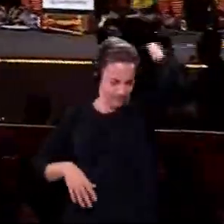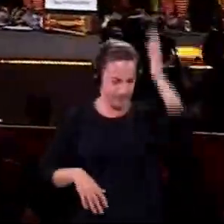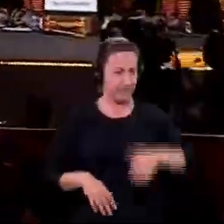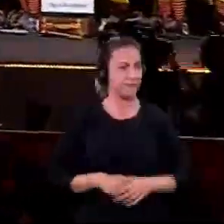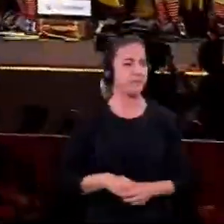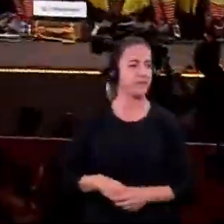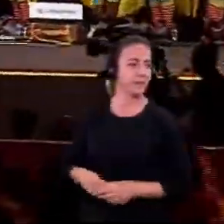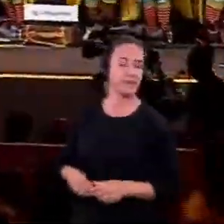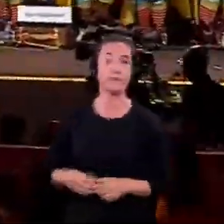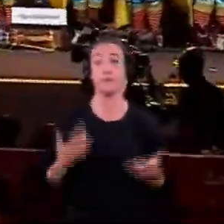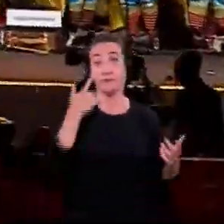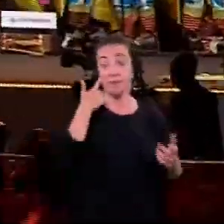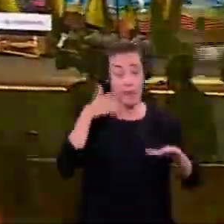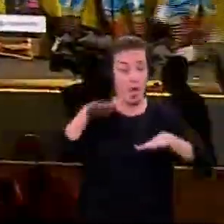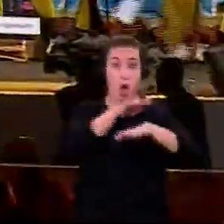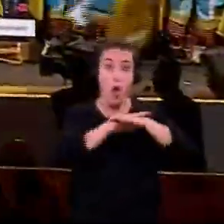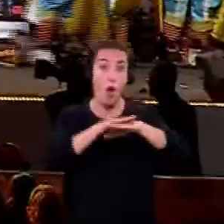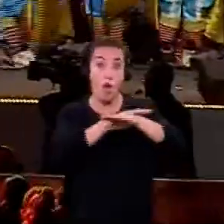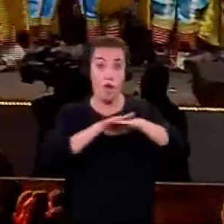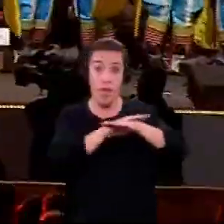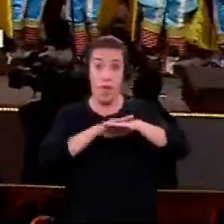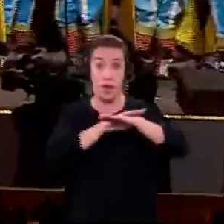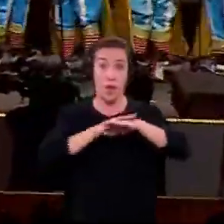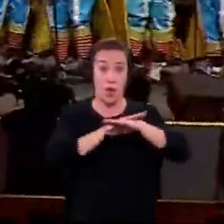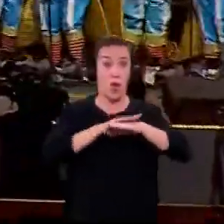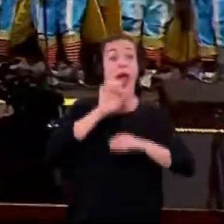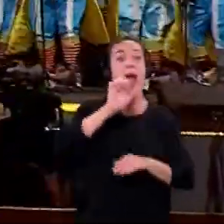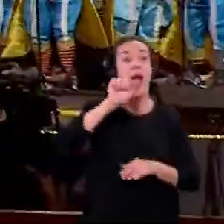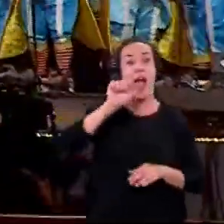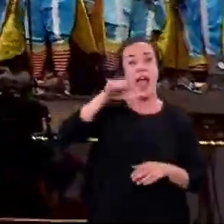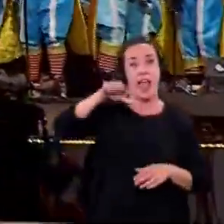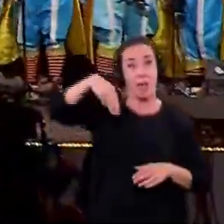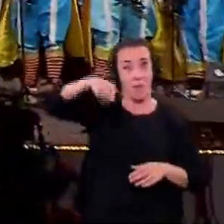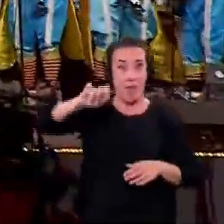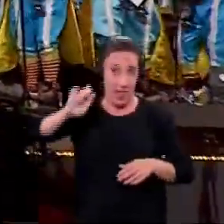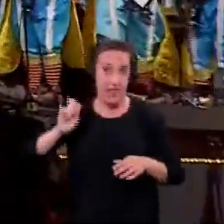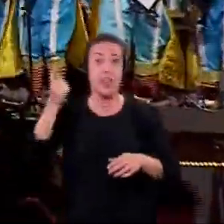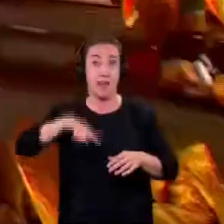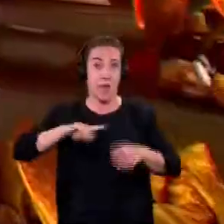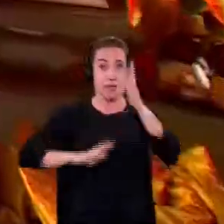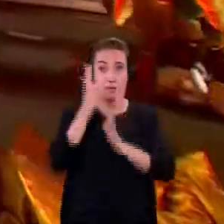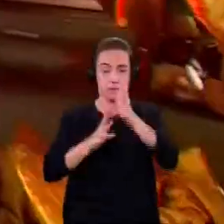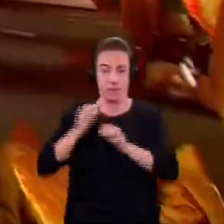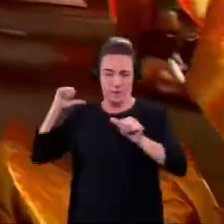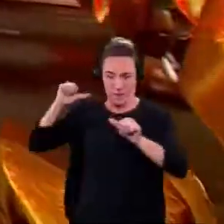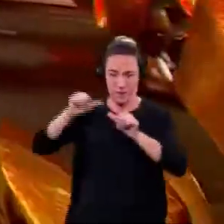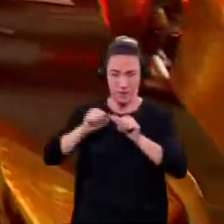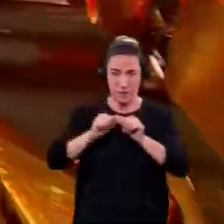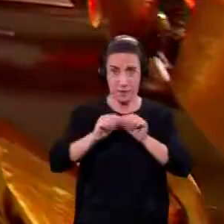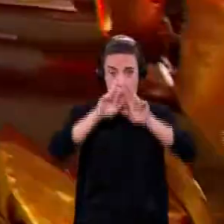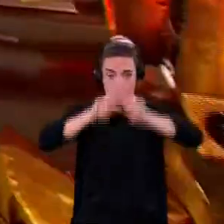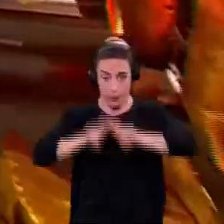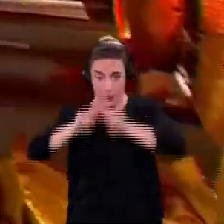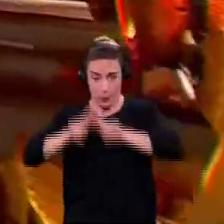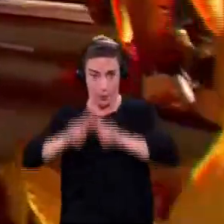AM y el gobierno, con la alerta en Canarias, lleva toda la vida estudiando esto y nunca la